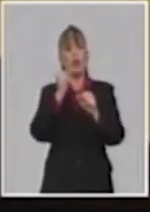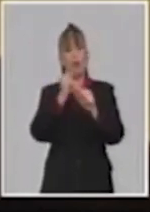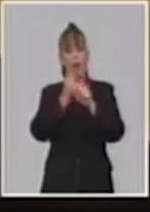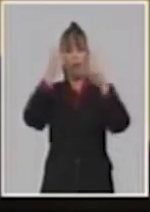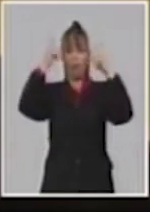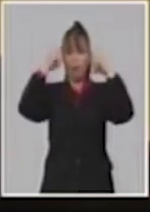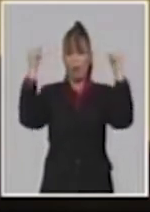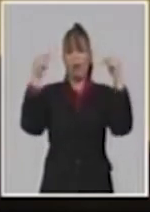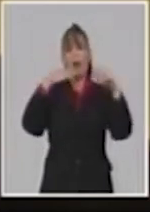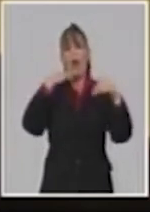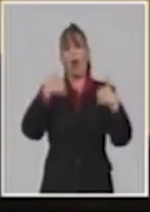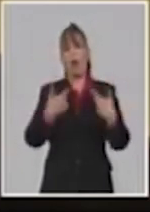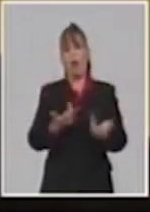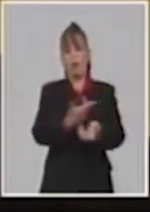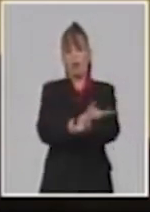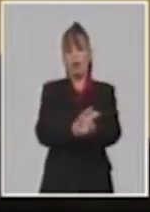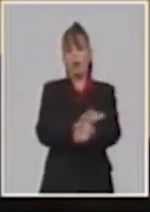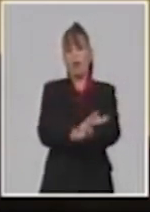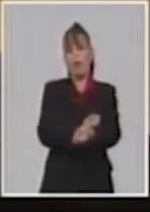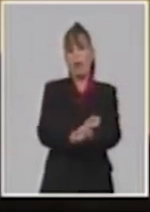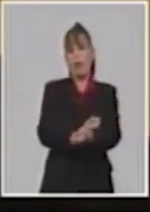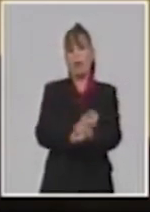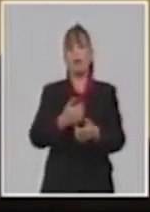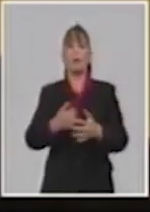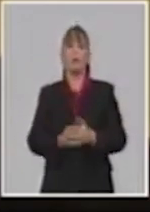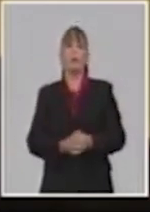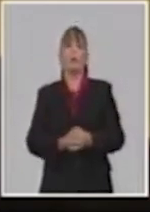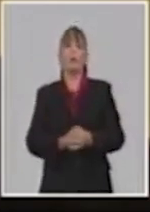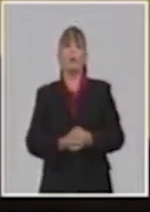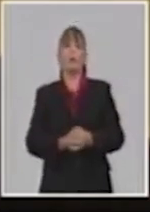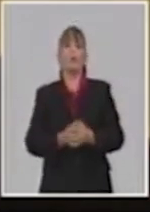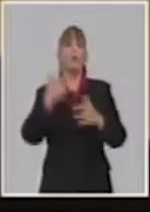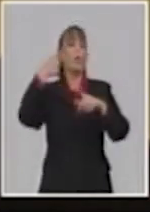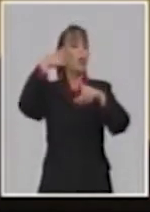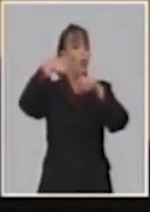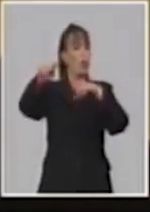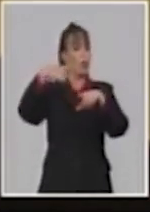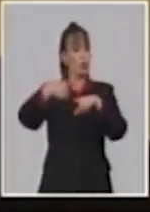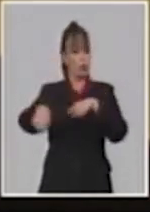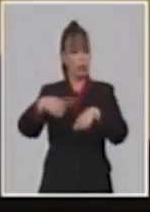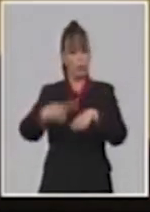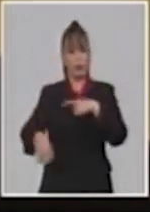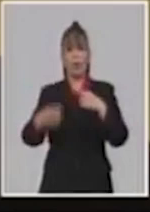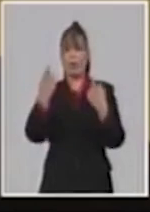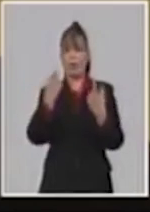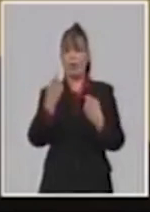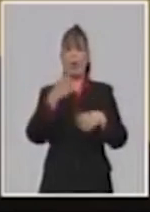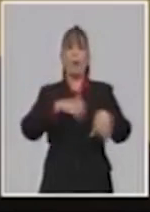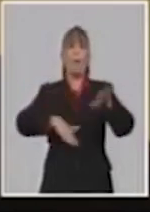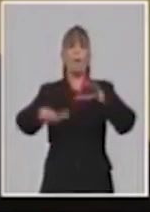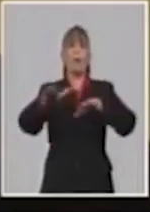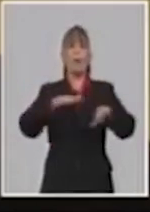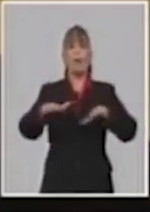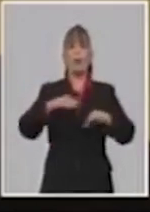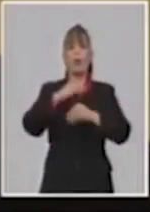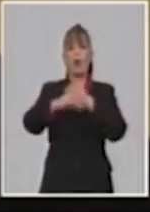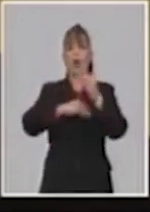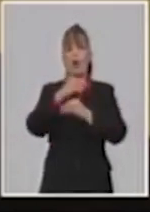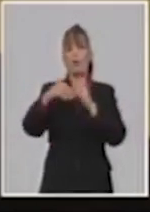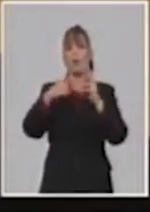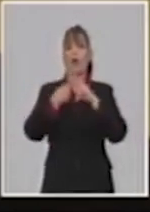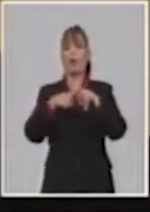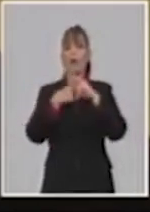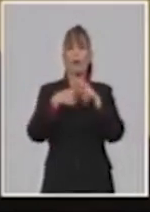de extracciones de sangre para gasometría y otros procederes que necesitaban adaptación a las técnicas propias que se